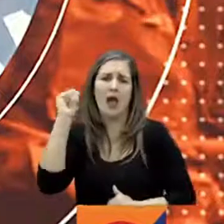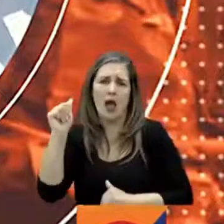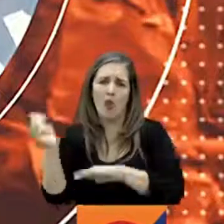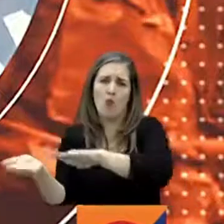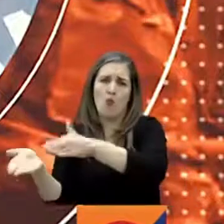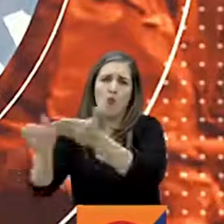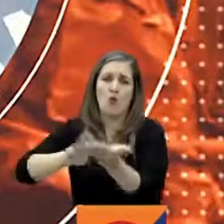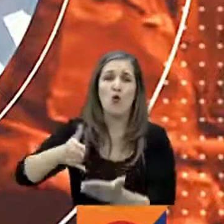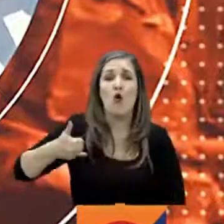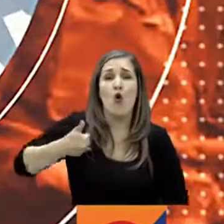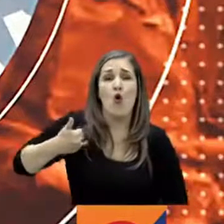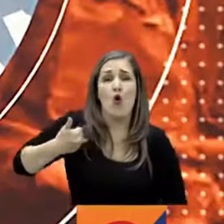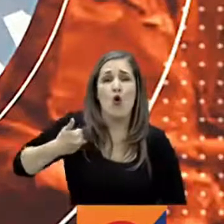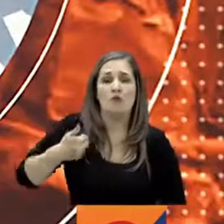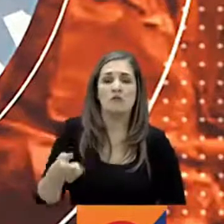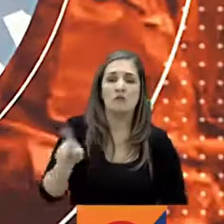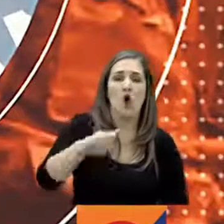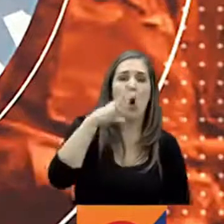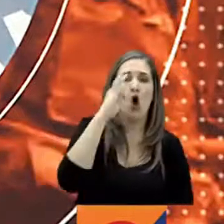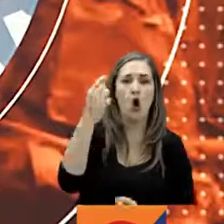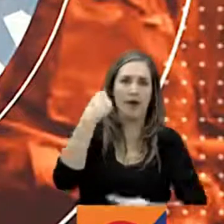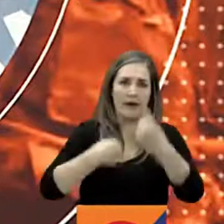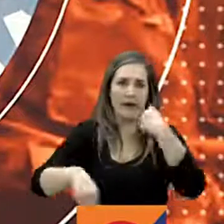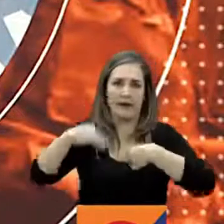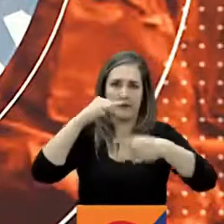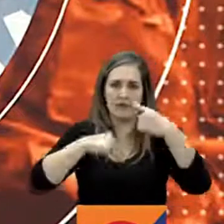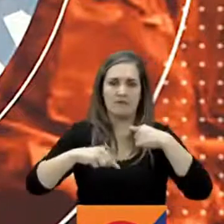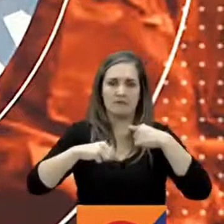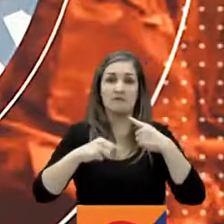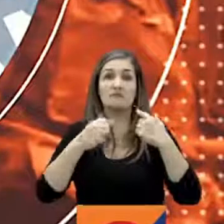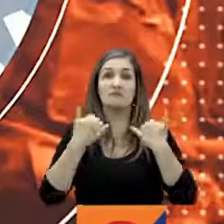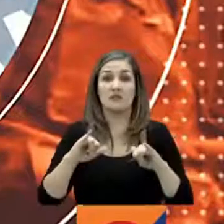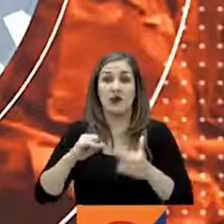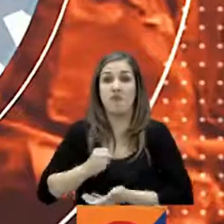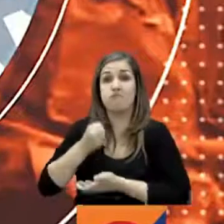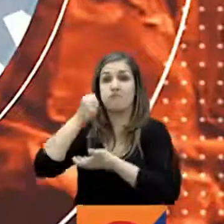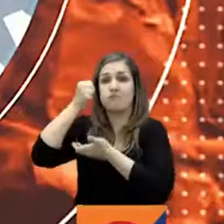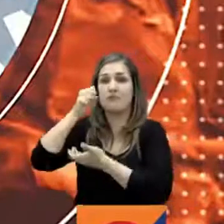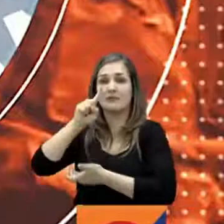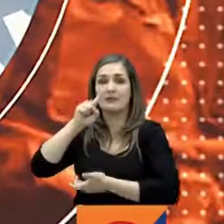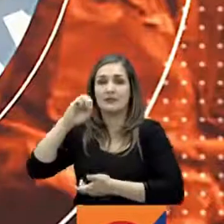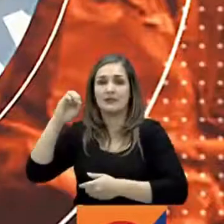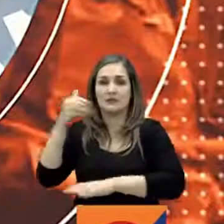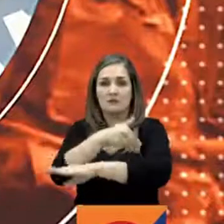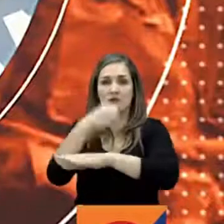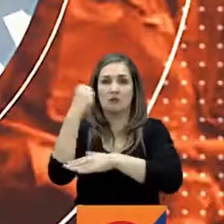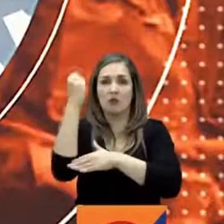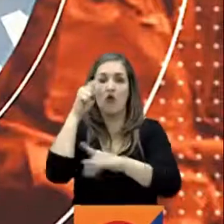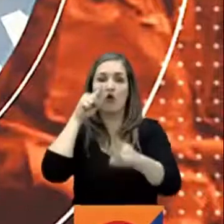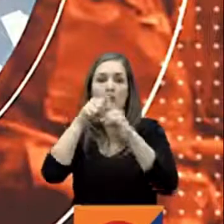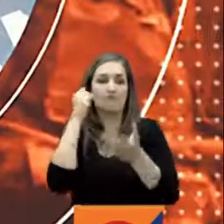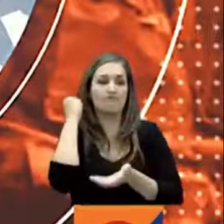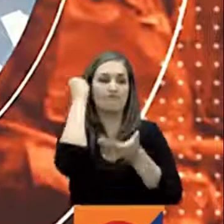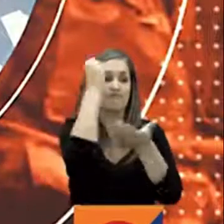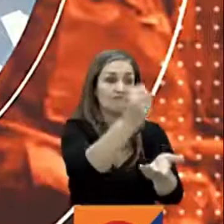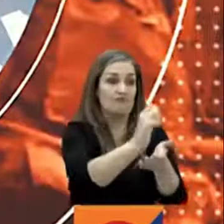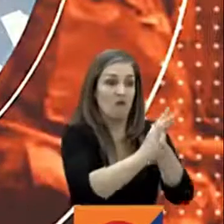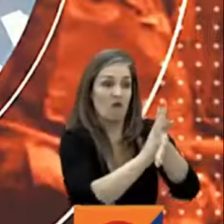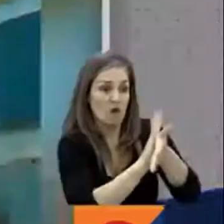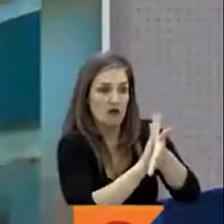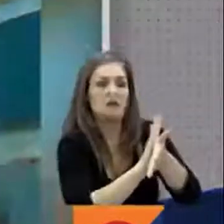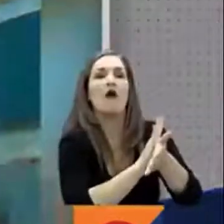y una joven patrullera muerta. Las autoridades ofrecieron 100 millones de pesos de recompensa para capturar a los